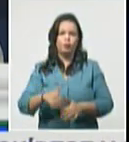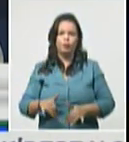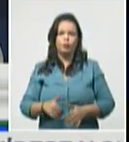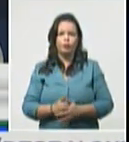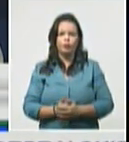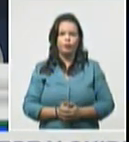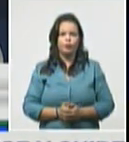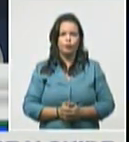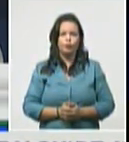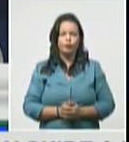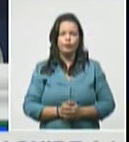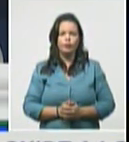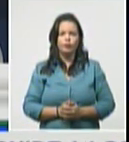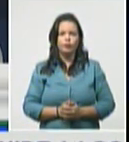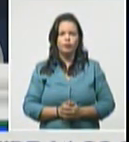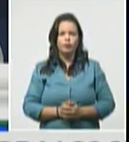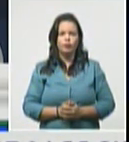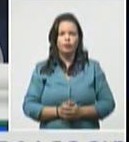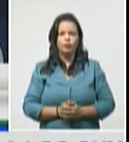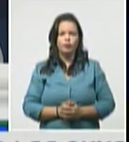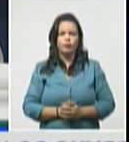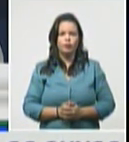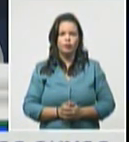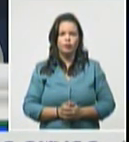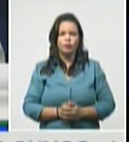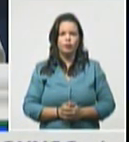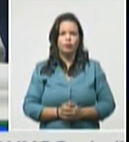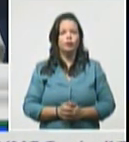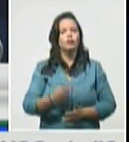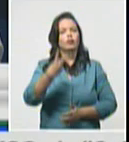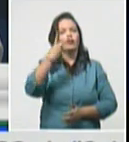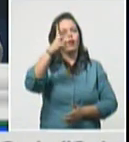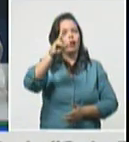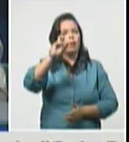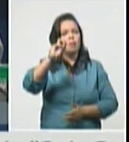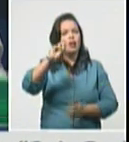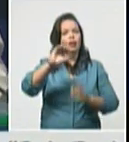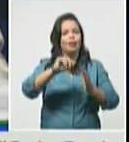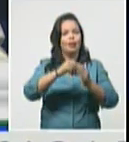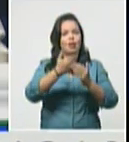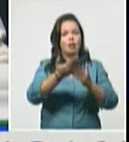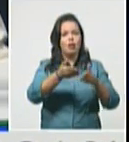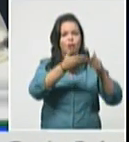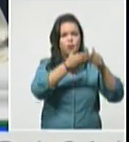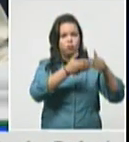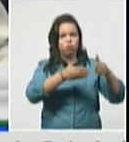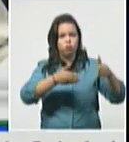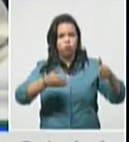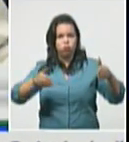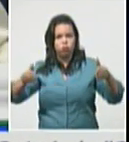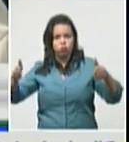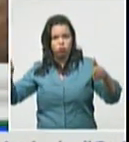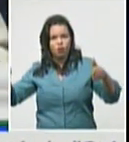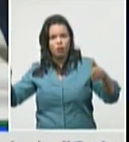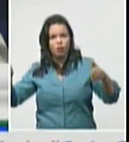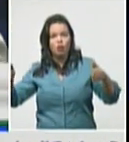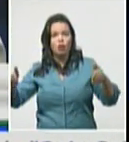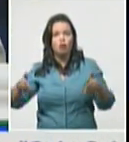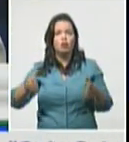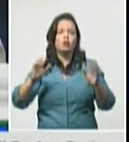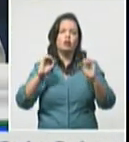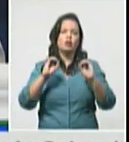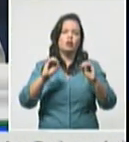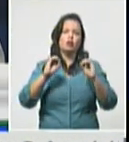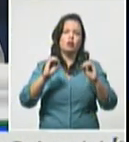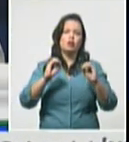Y durante 20 días consecutivos no hemos tenido casos críticos en nuestro país.